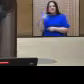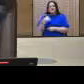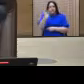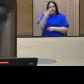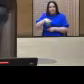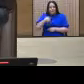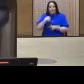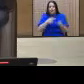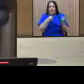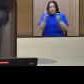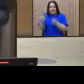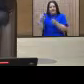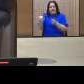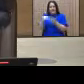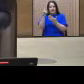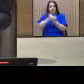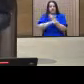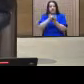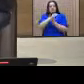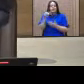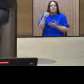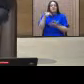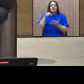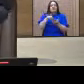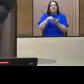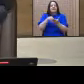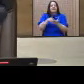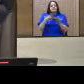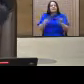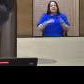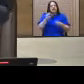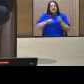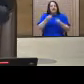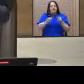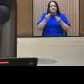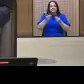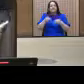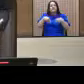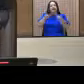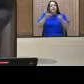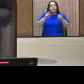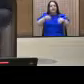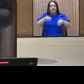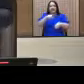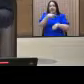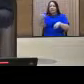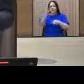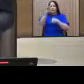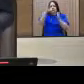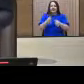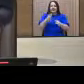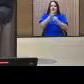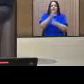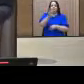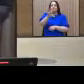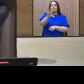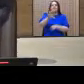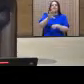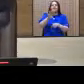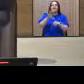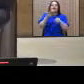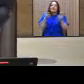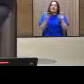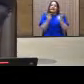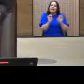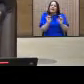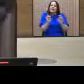proyecto faculta a todos los costarricenses para poder generar su propia energía, su propia electricidad y poder buscar con